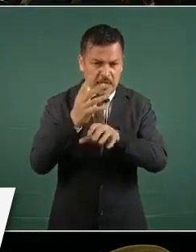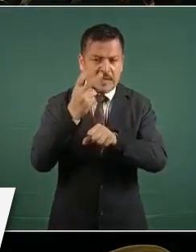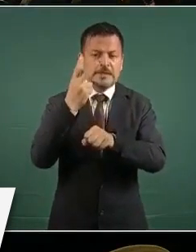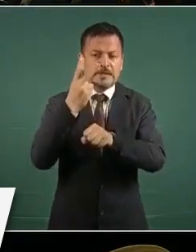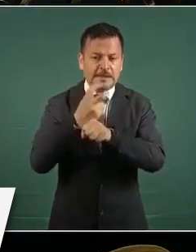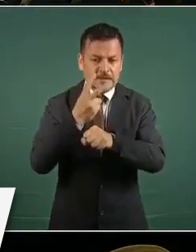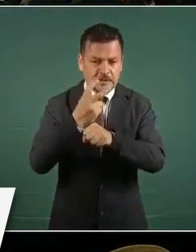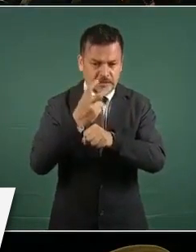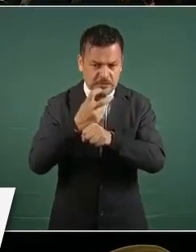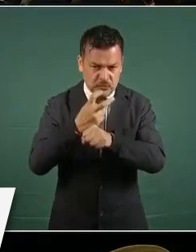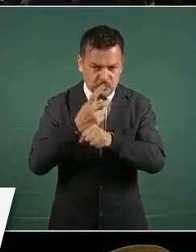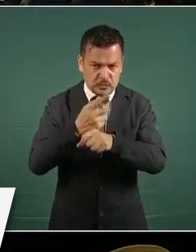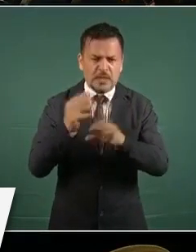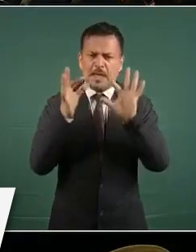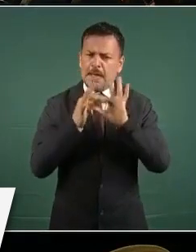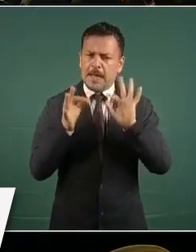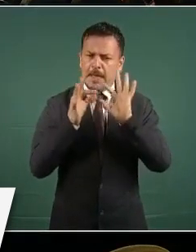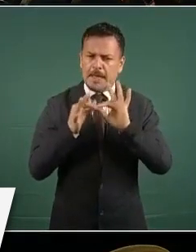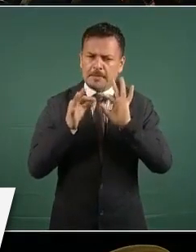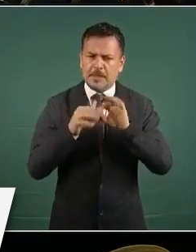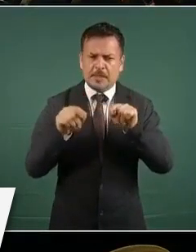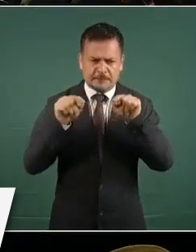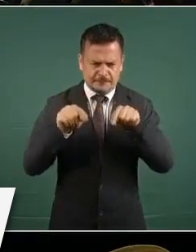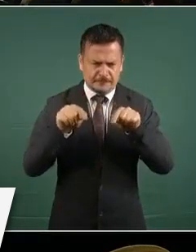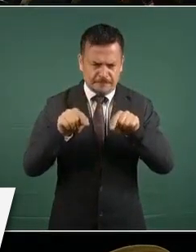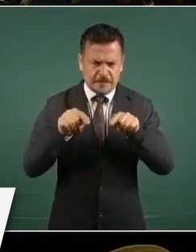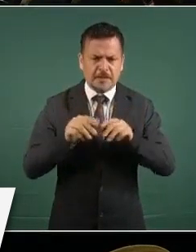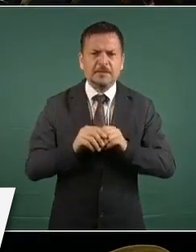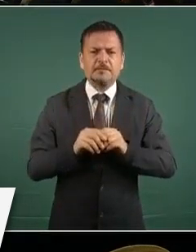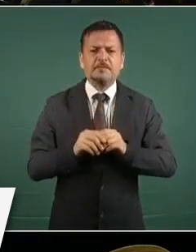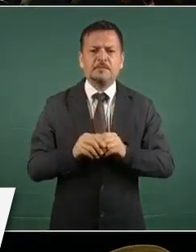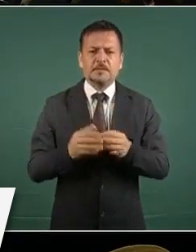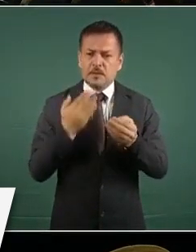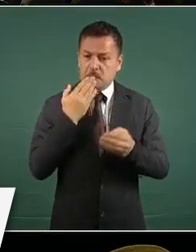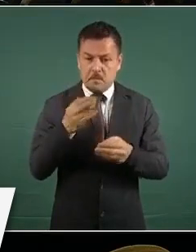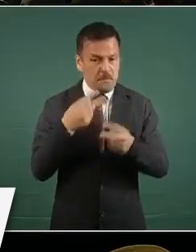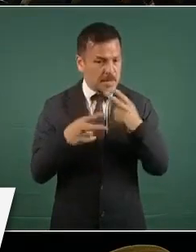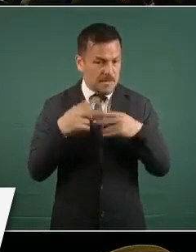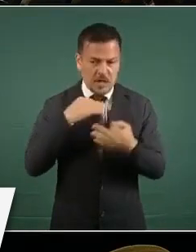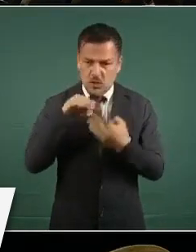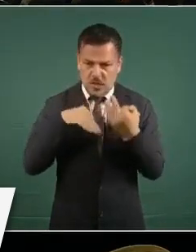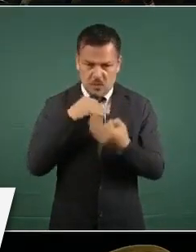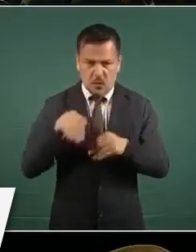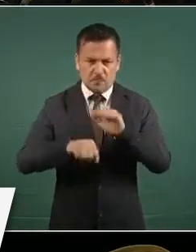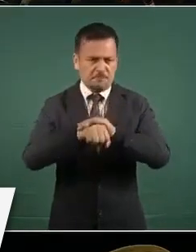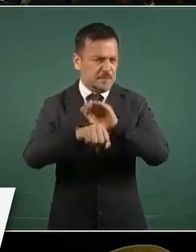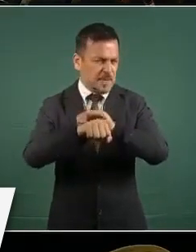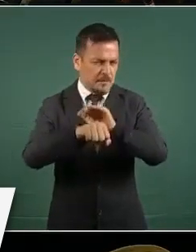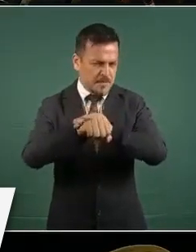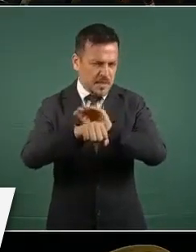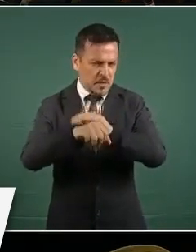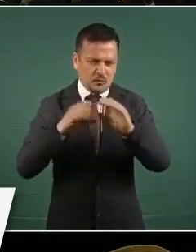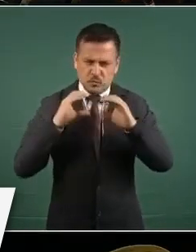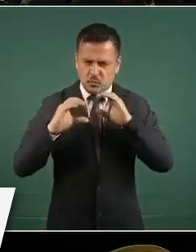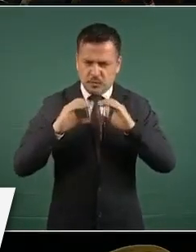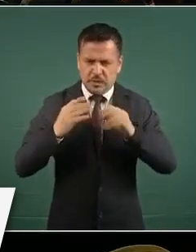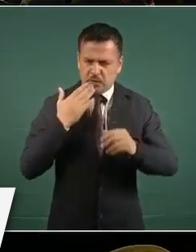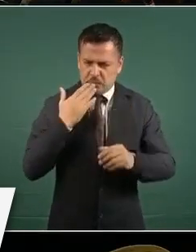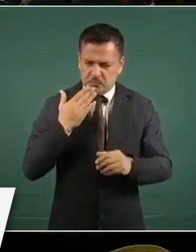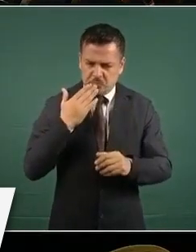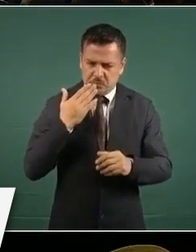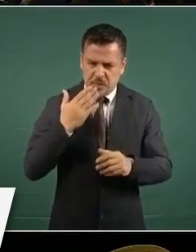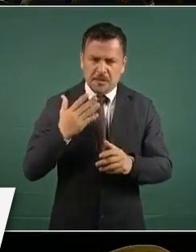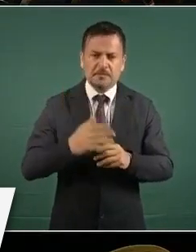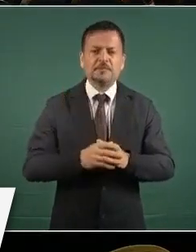presidente que le comenté a la prensa nacional bienvenidos a todas ya todos los amigos del pool de prensa de la